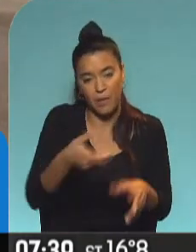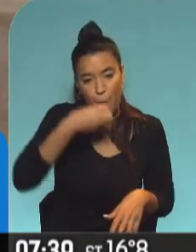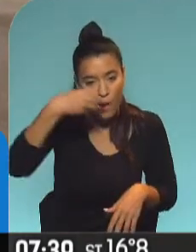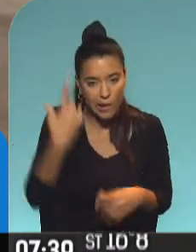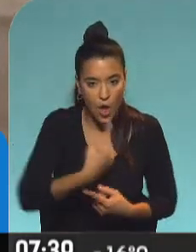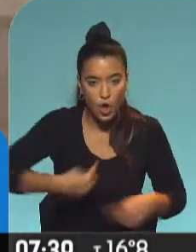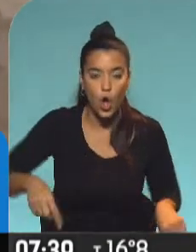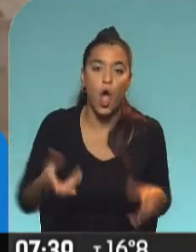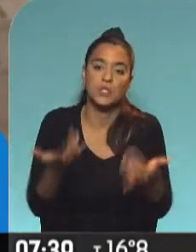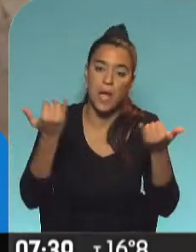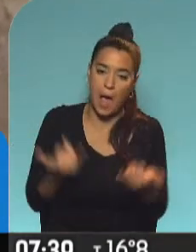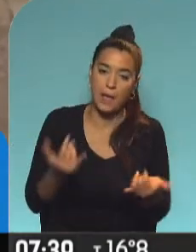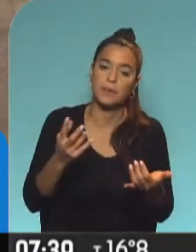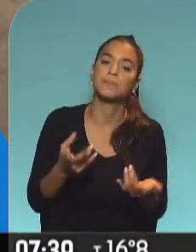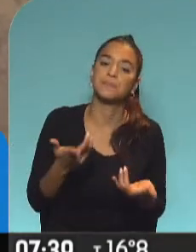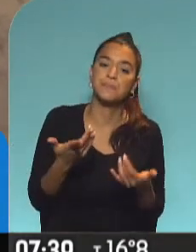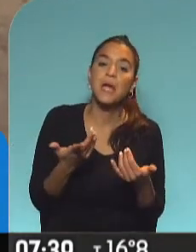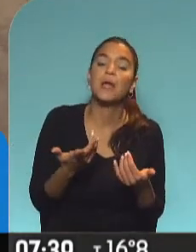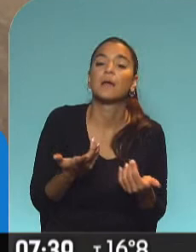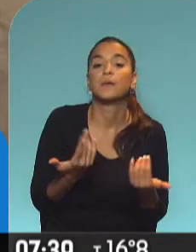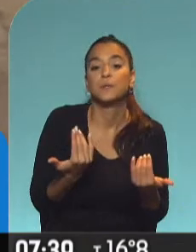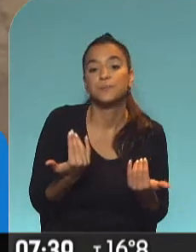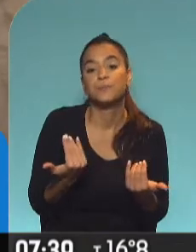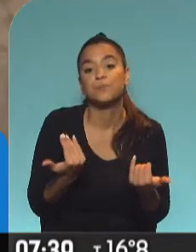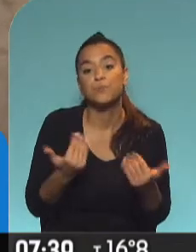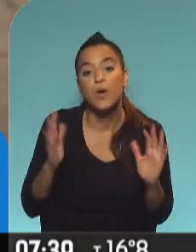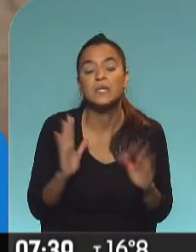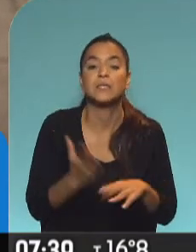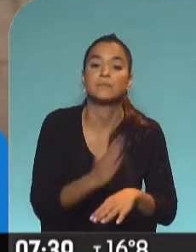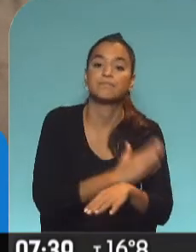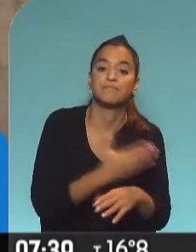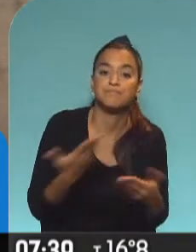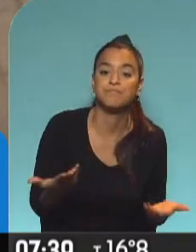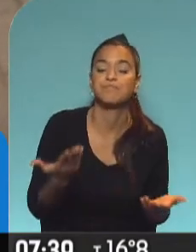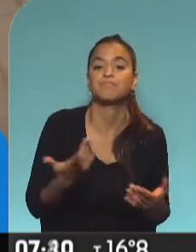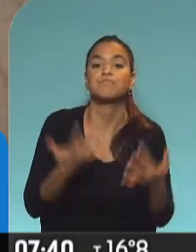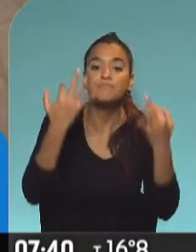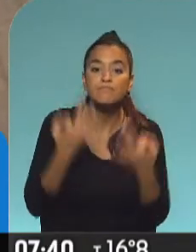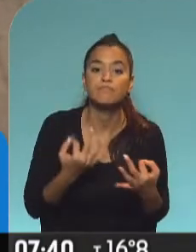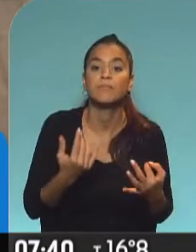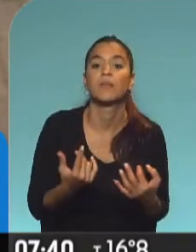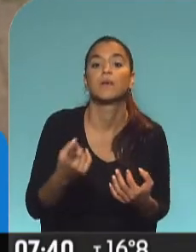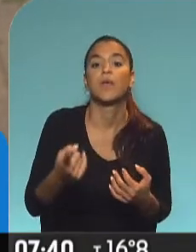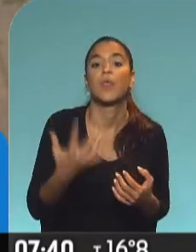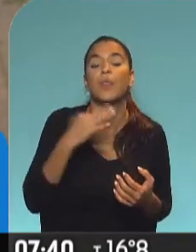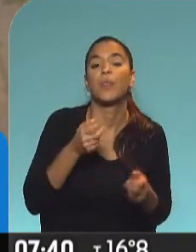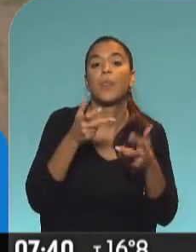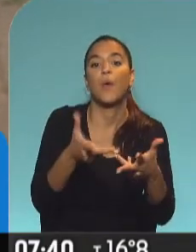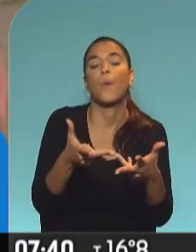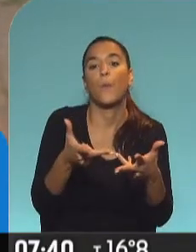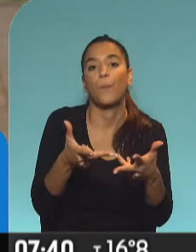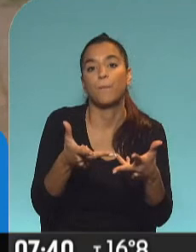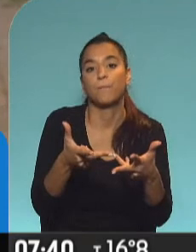circulando por los medios que quizás no han tenido el lugar que ellos creen que deberían haber tenido,